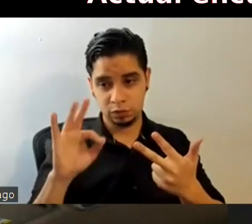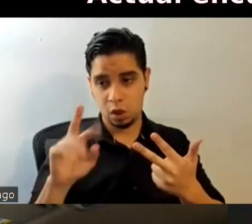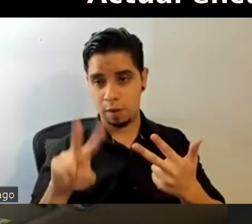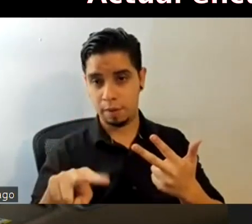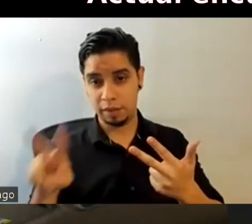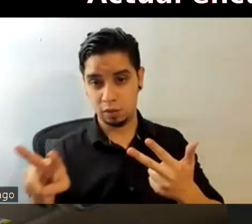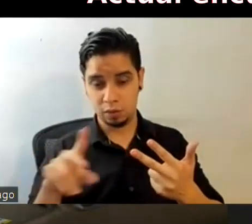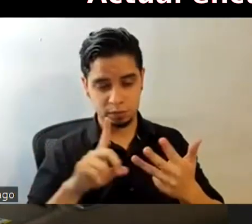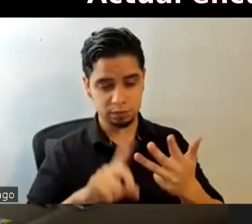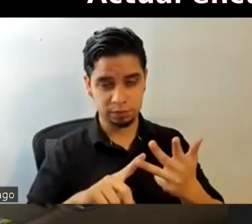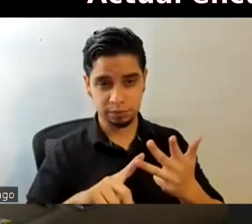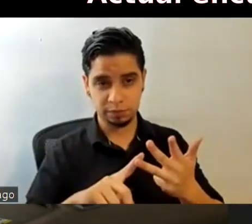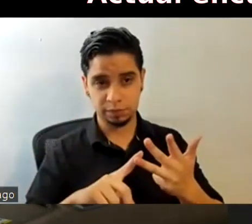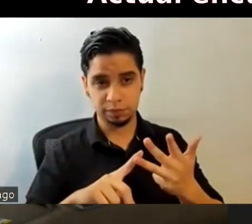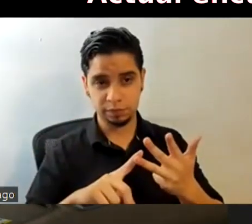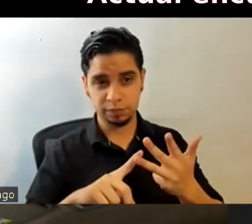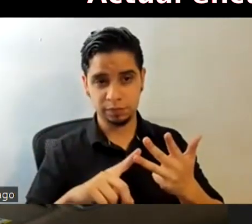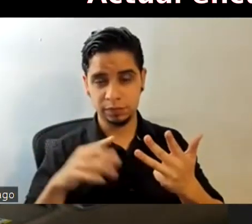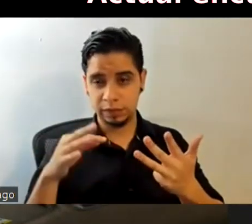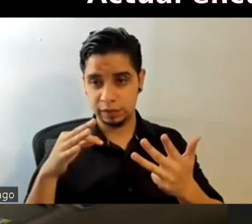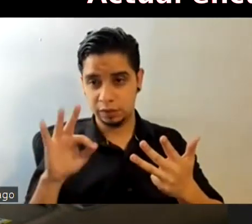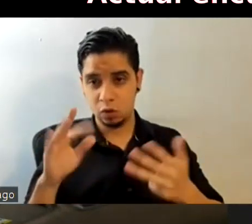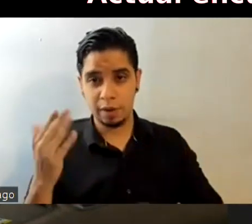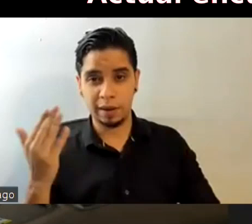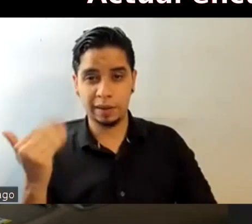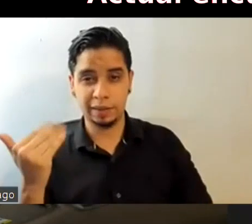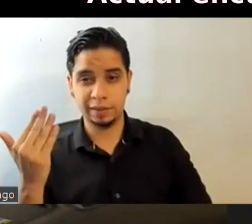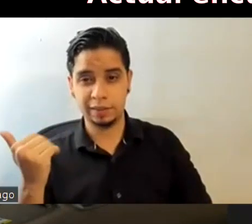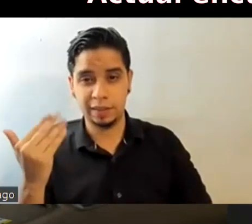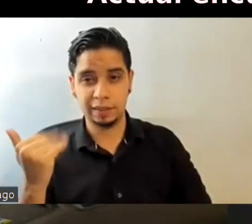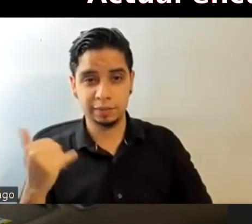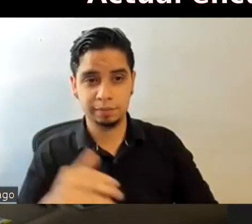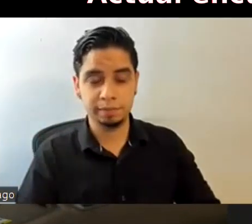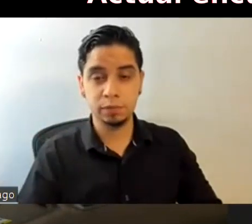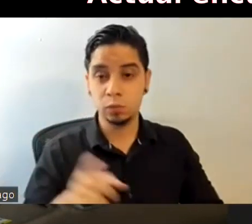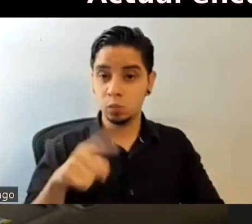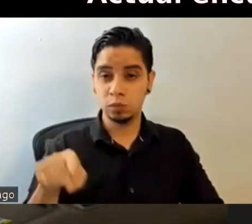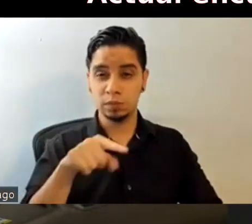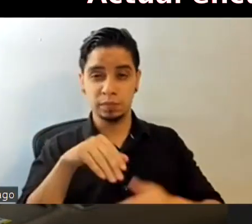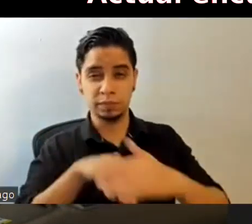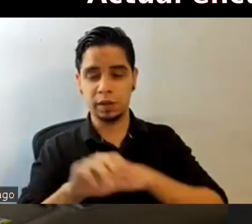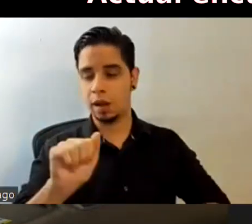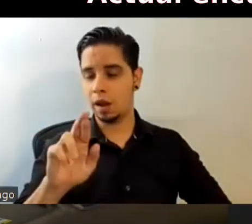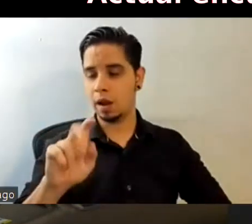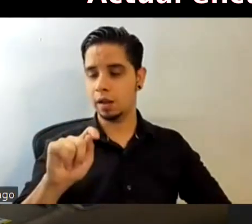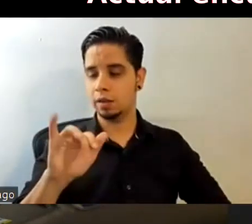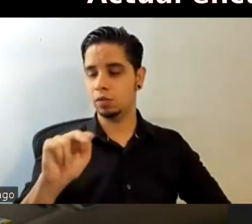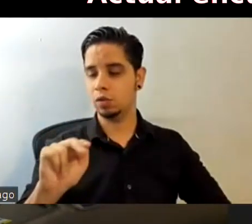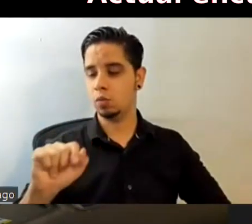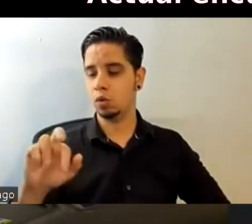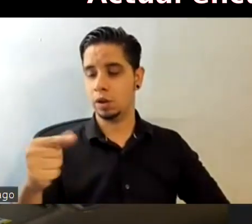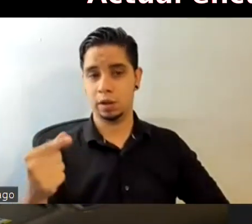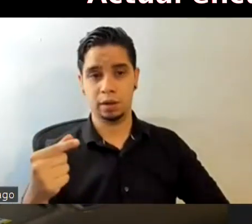1922 o 1915. Vaya a artefusión.org. Y